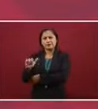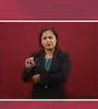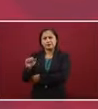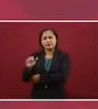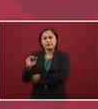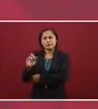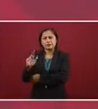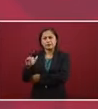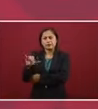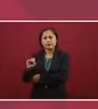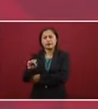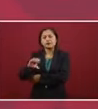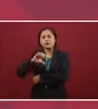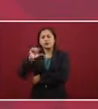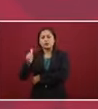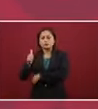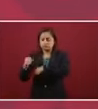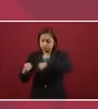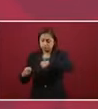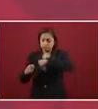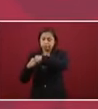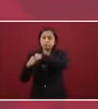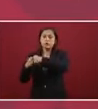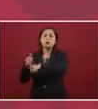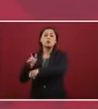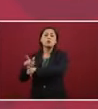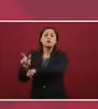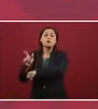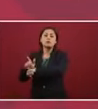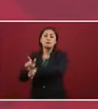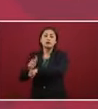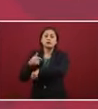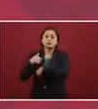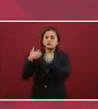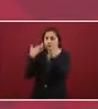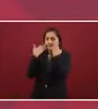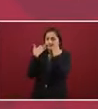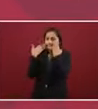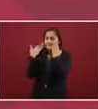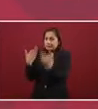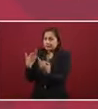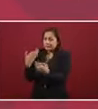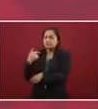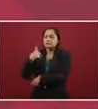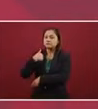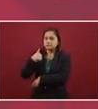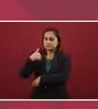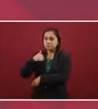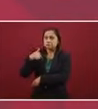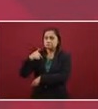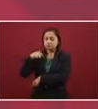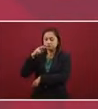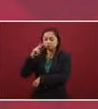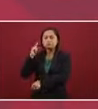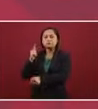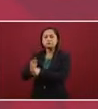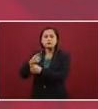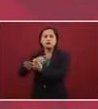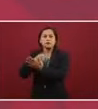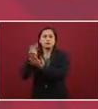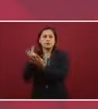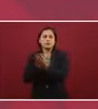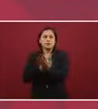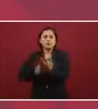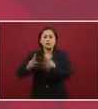en la frontera con Guatemala, y pude constatar que se están aplicando los programas de